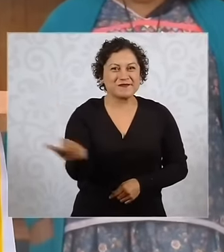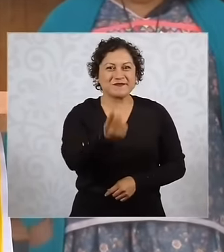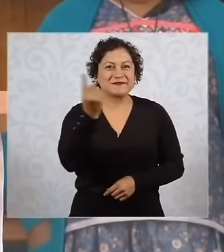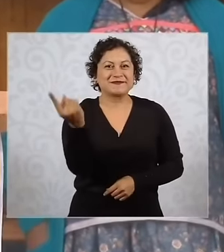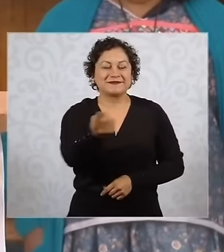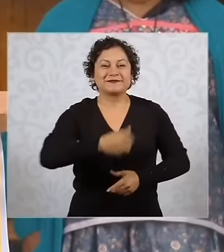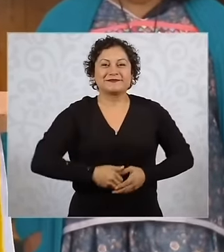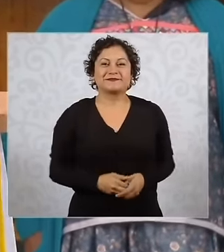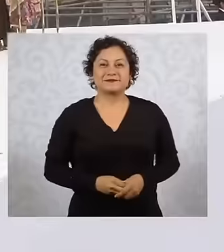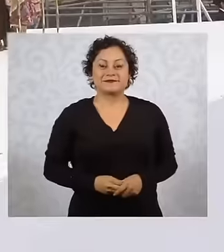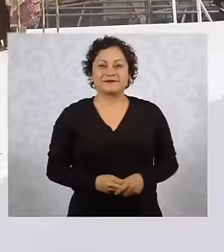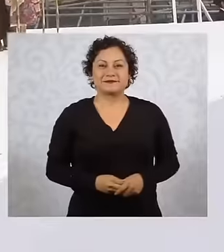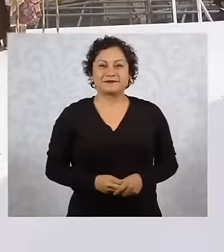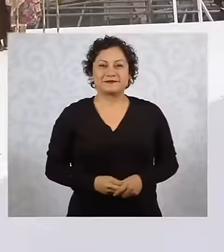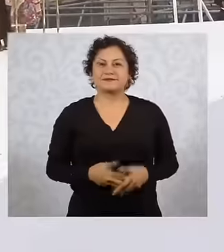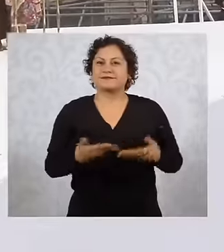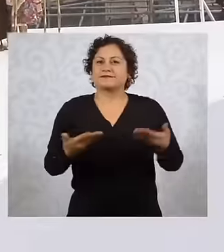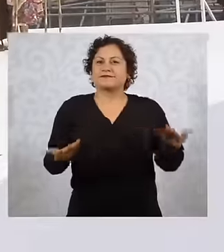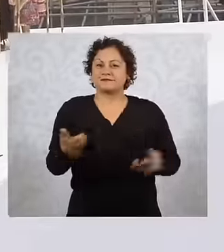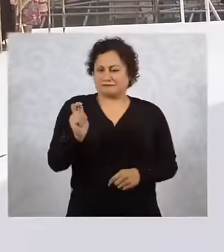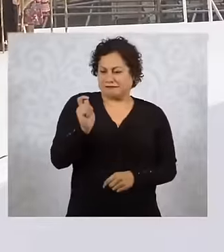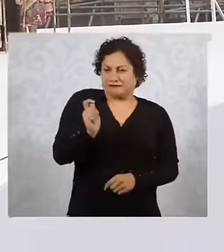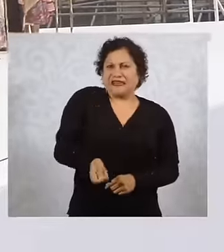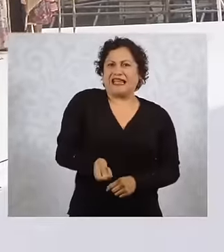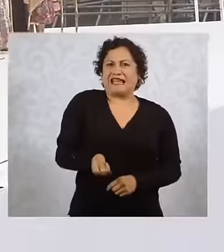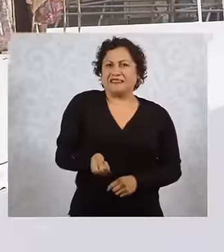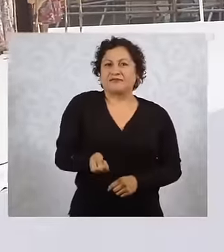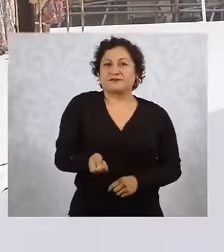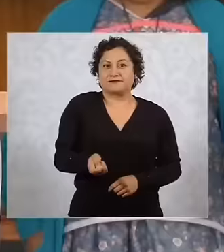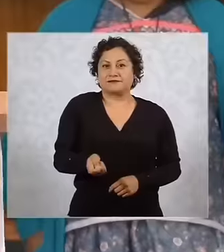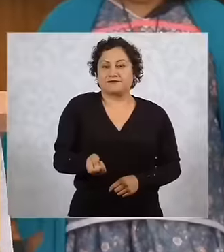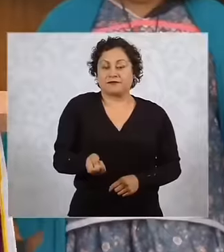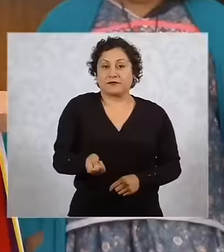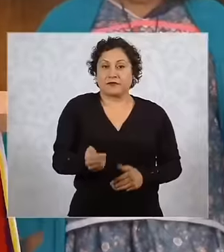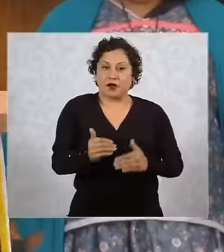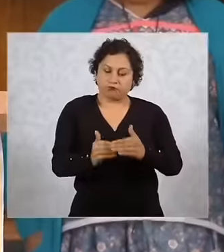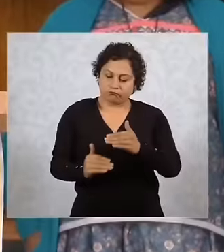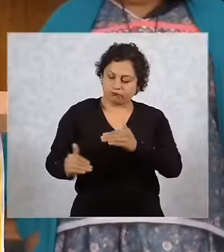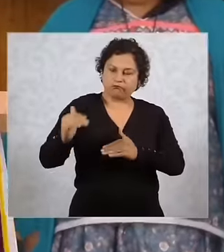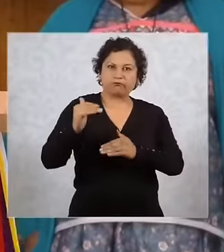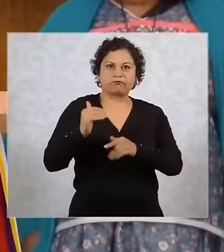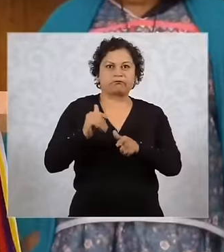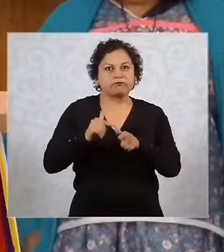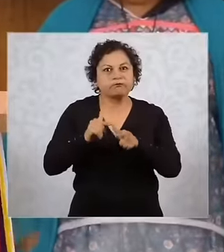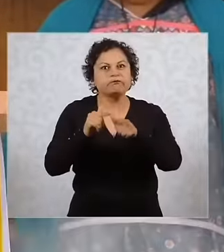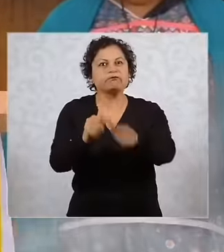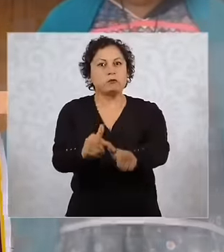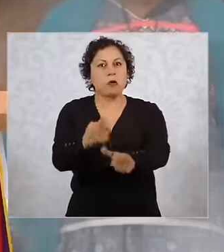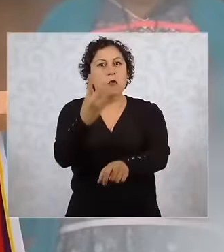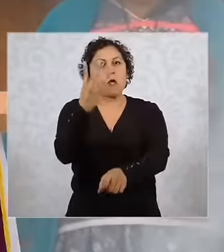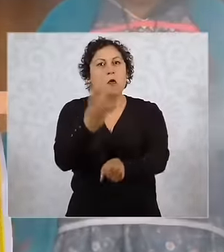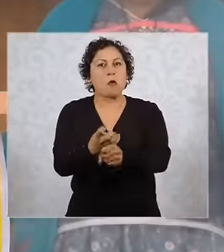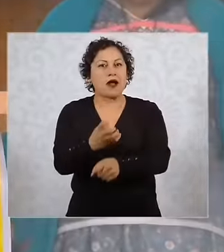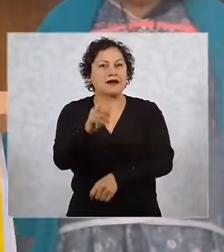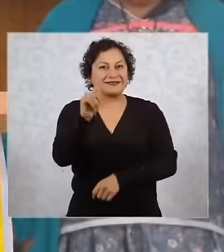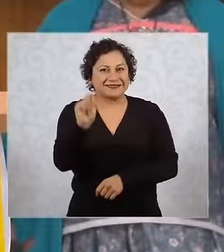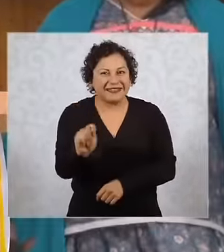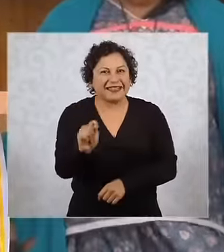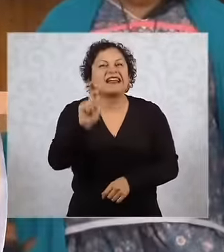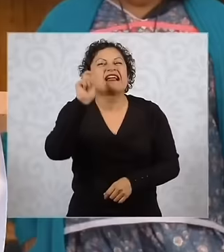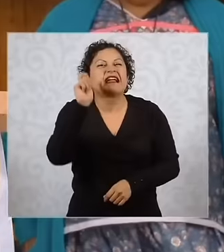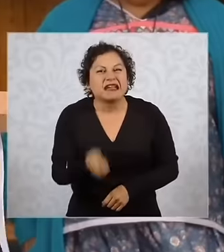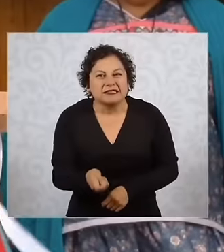¿Y qué significa el segundo piso de la cuarta transformación?